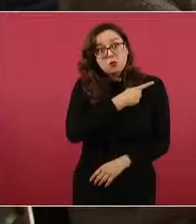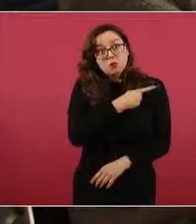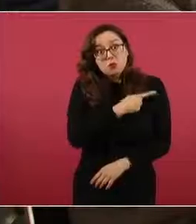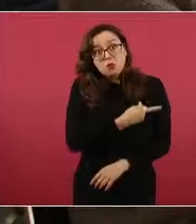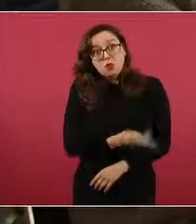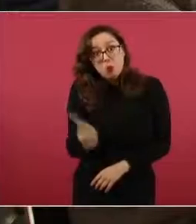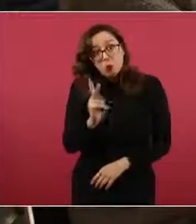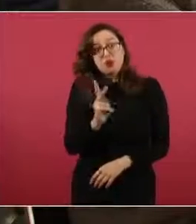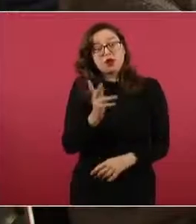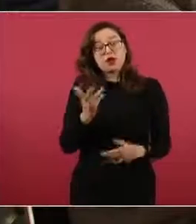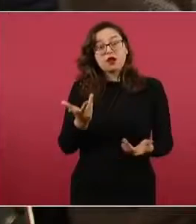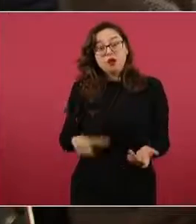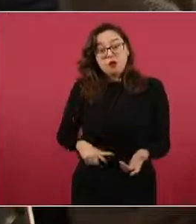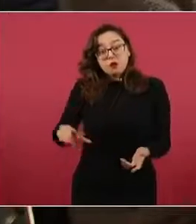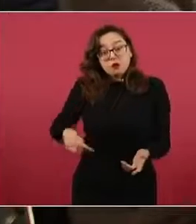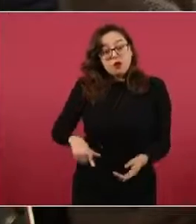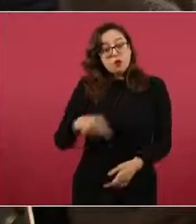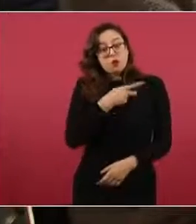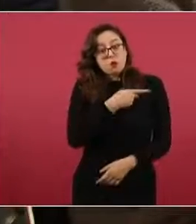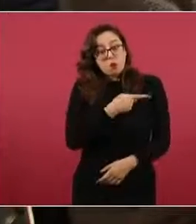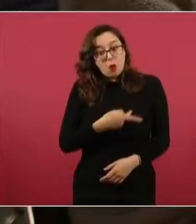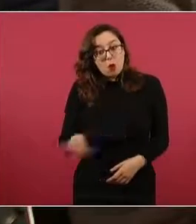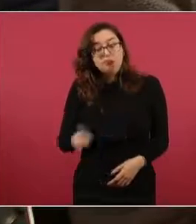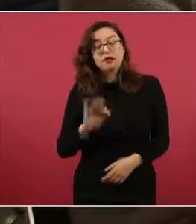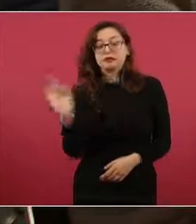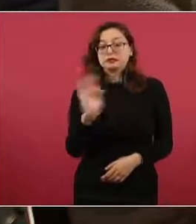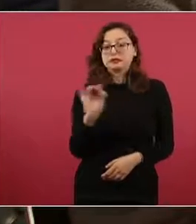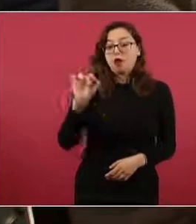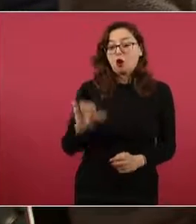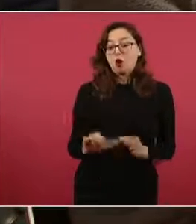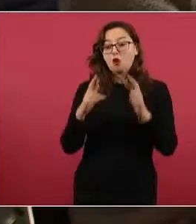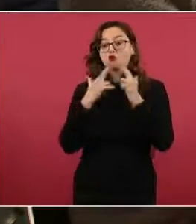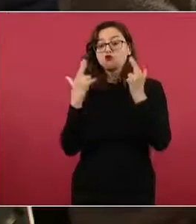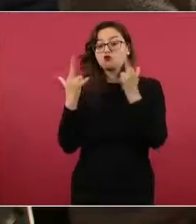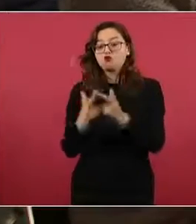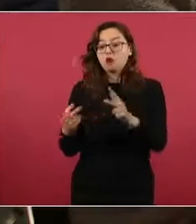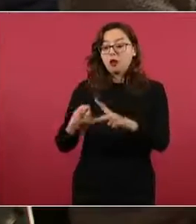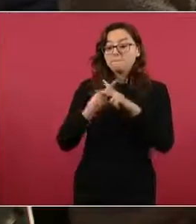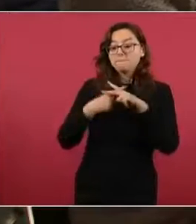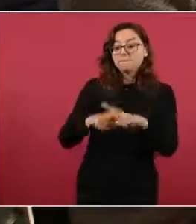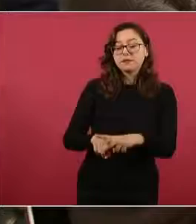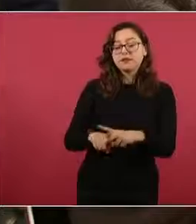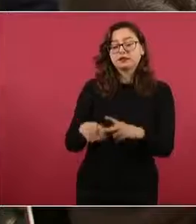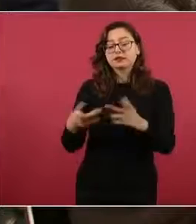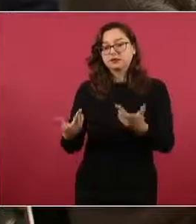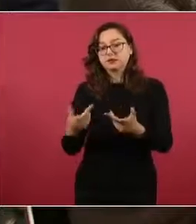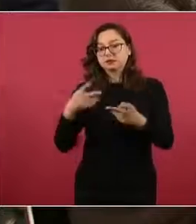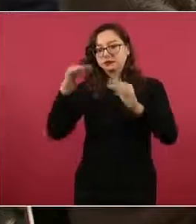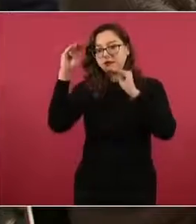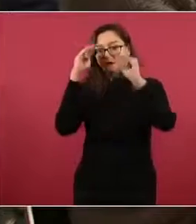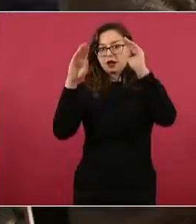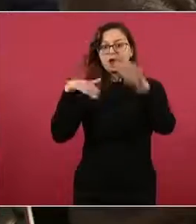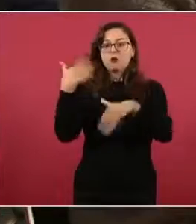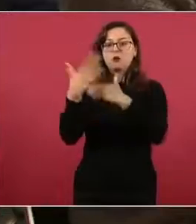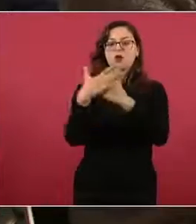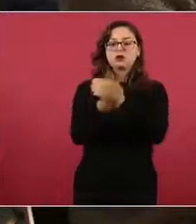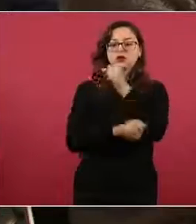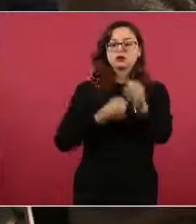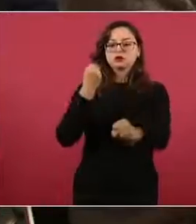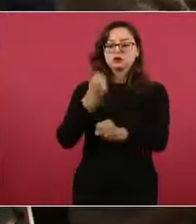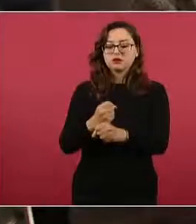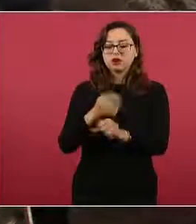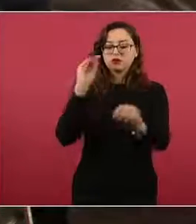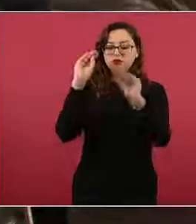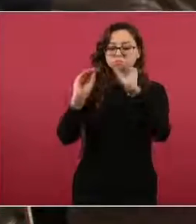con la reunión de hoy también les va a pedir que se inicie ya la elaboración del proyecto de presupuesto para el próximo año.